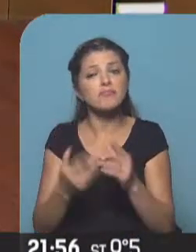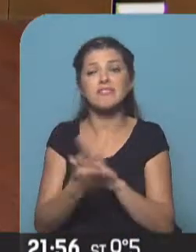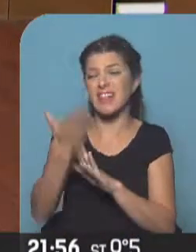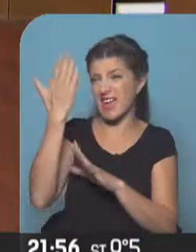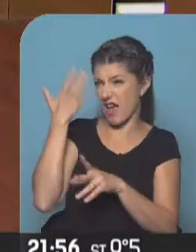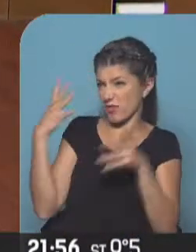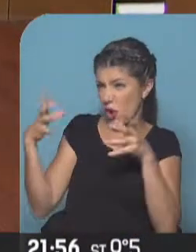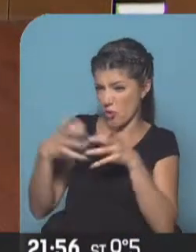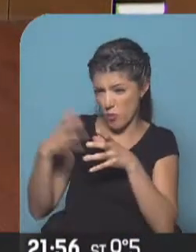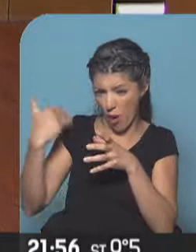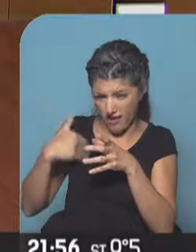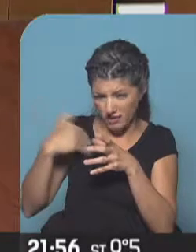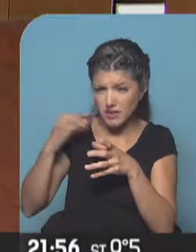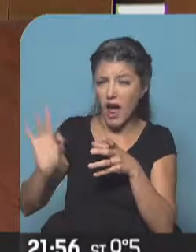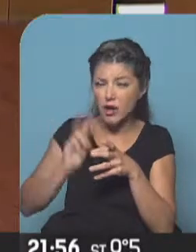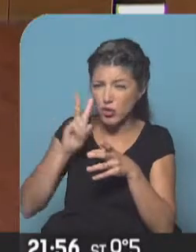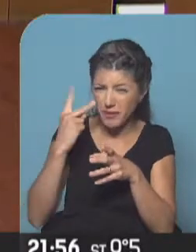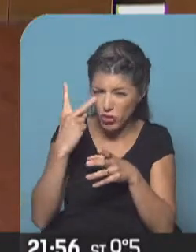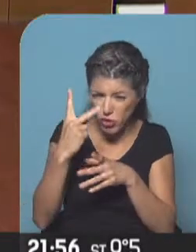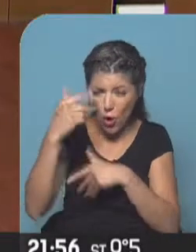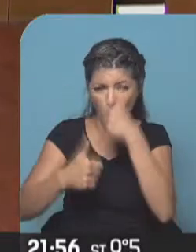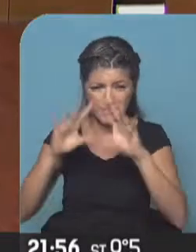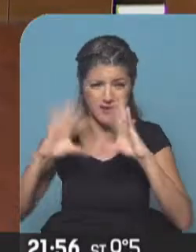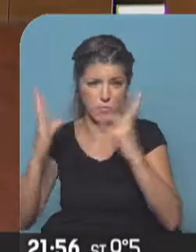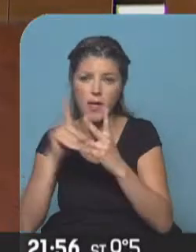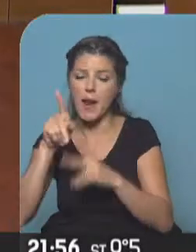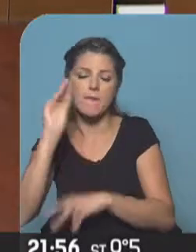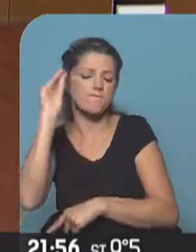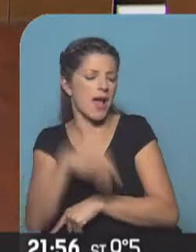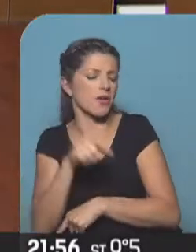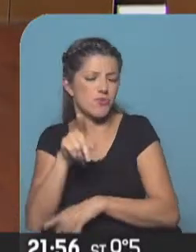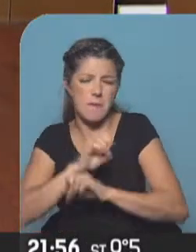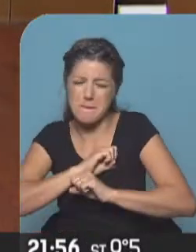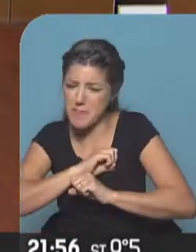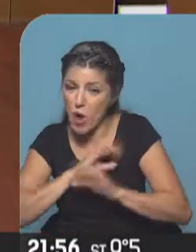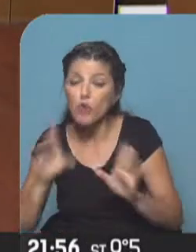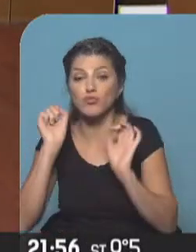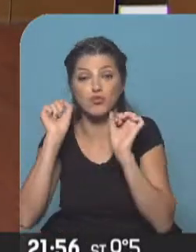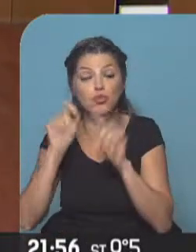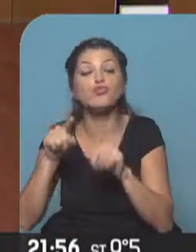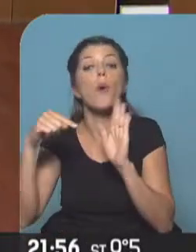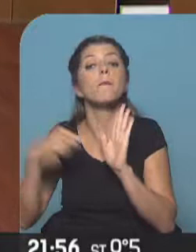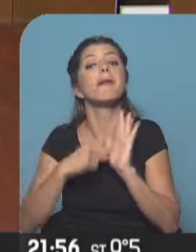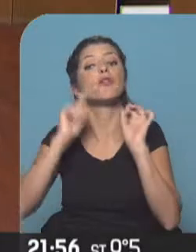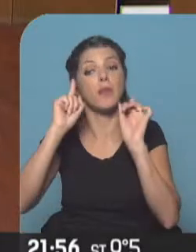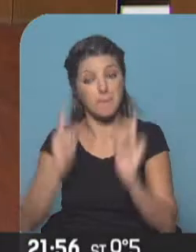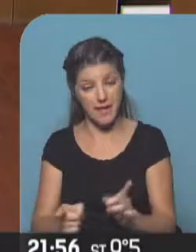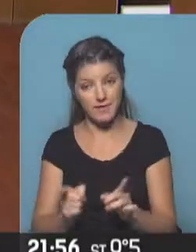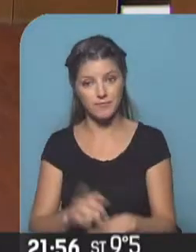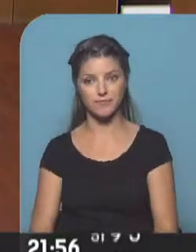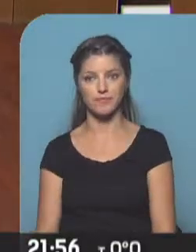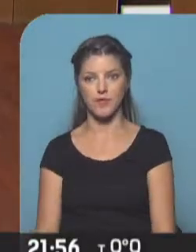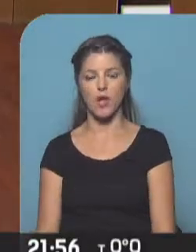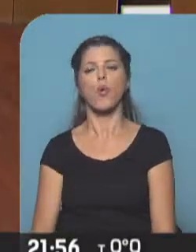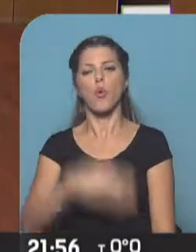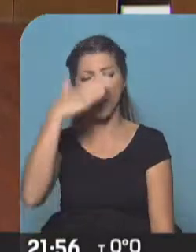de Argentina en el Mundial del 2002 fue su fracaso más grande en la historia de la selección. Pero también, cuando después de 6 fechas alguien